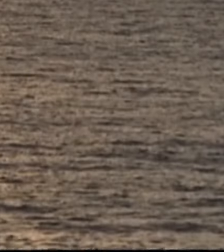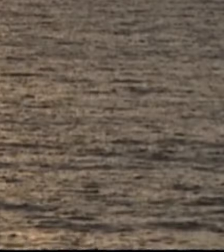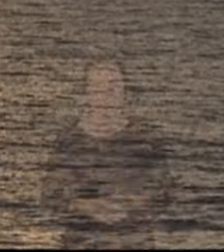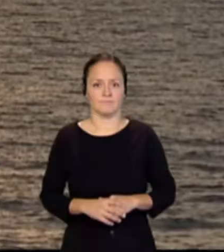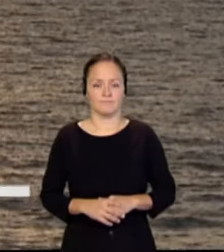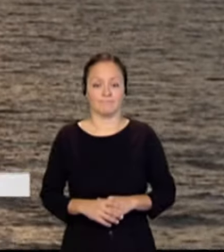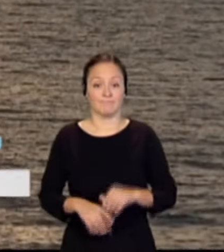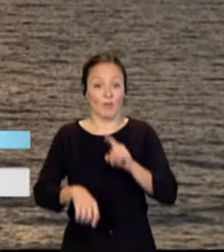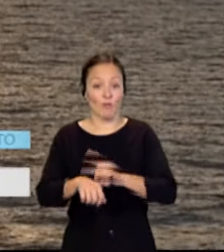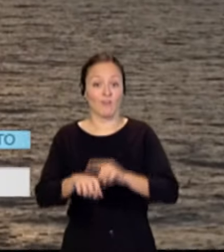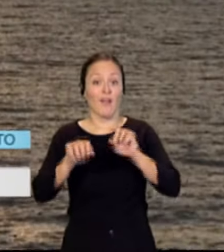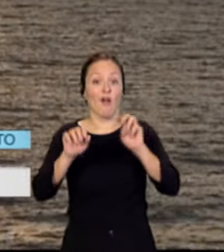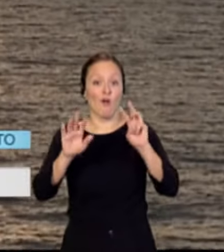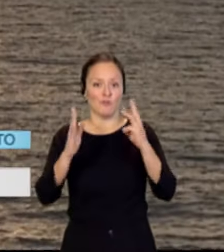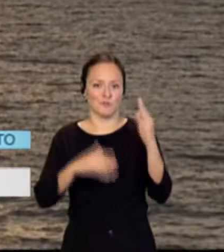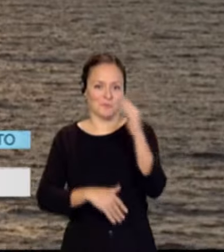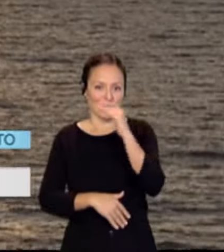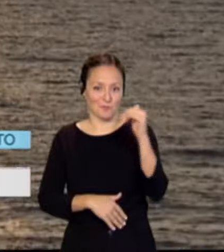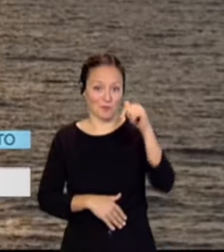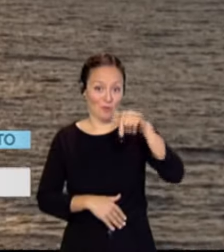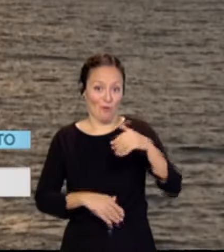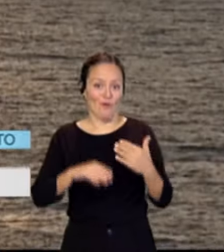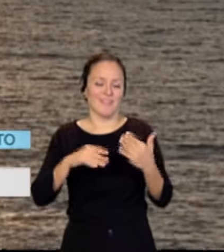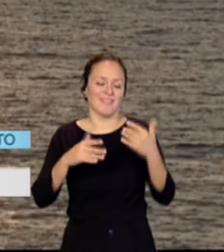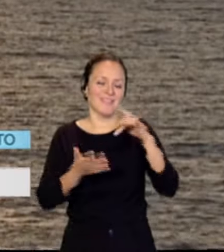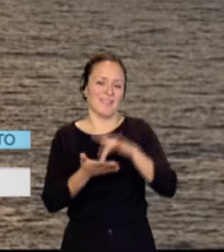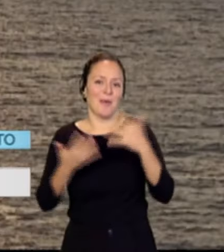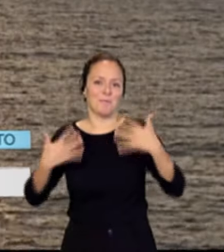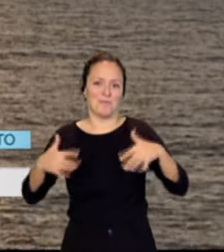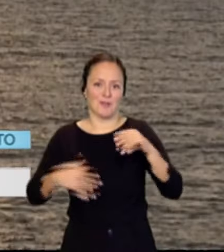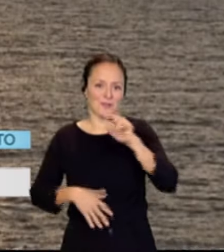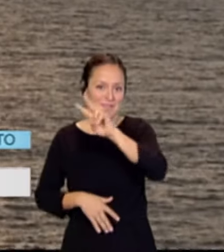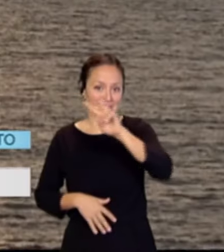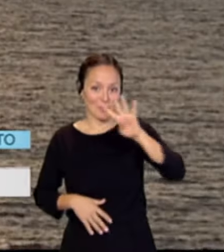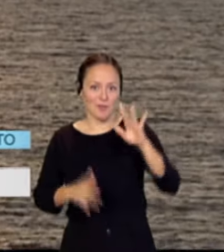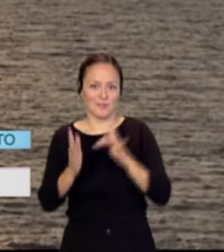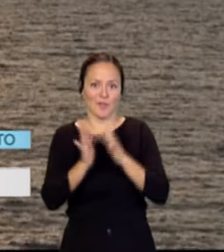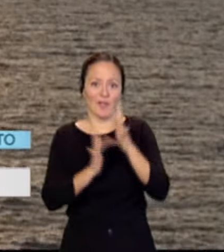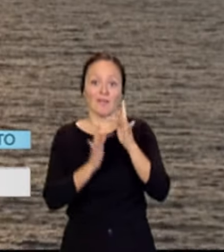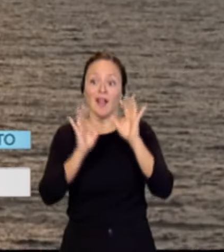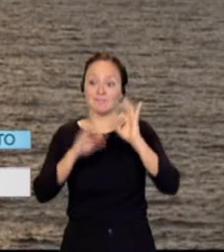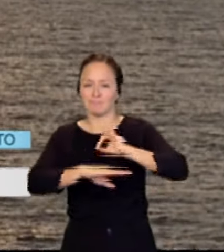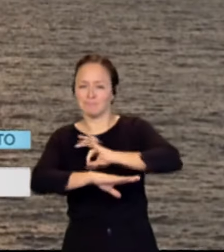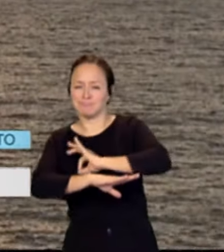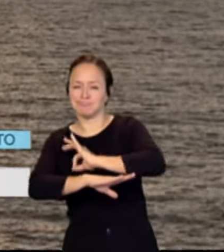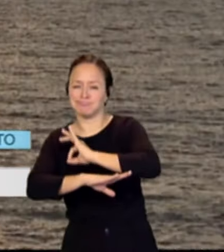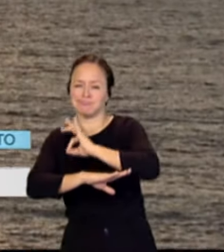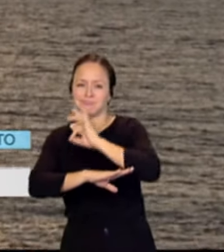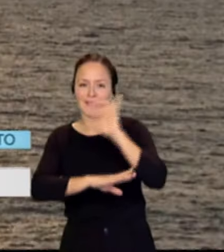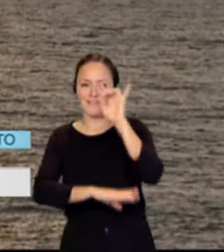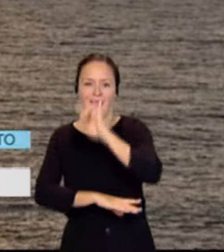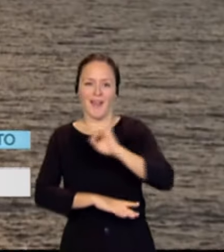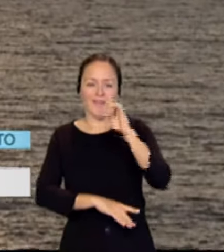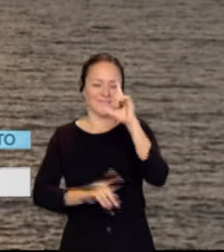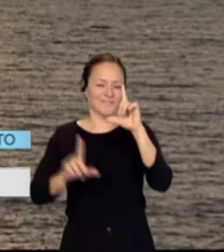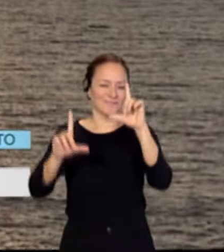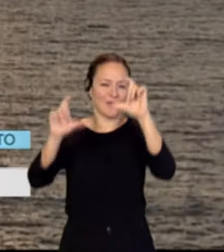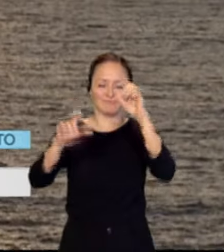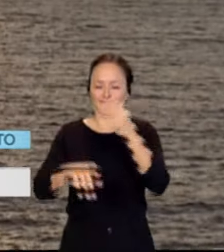15 minutos para las 8 de la mañana de este miércoles 24 de abril así despierta Canarias con esta preciosa estampa del